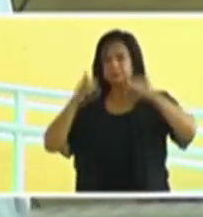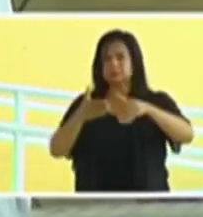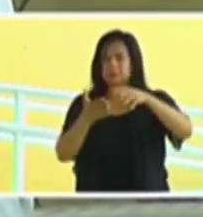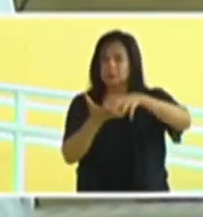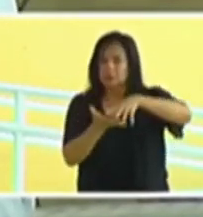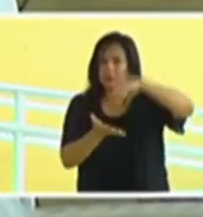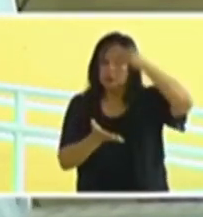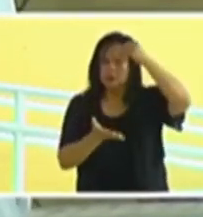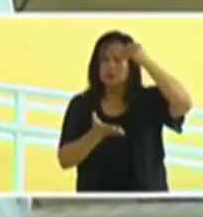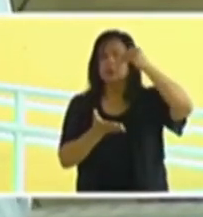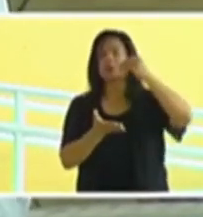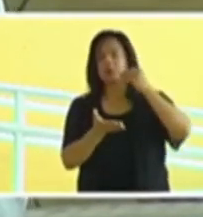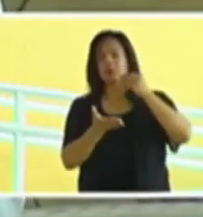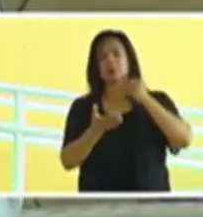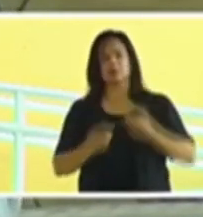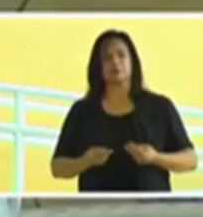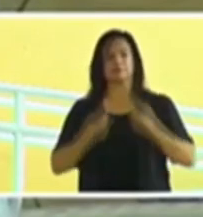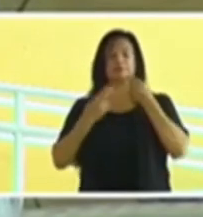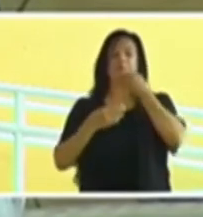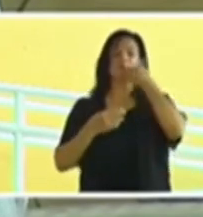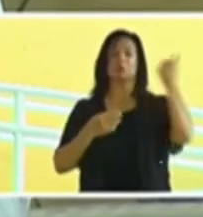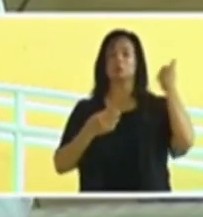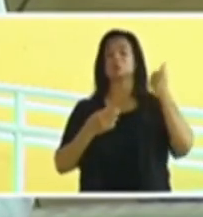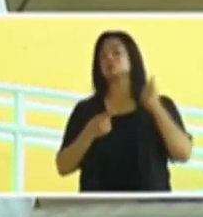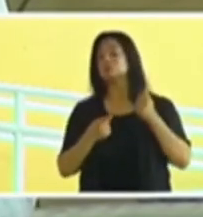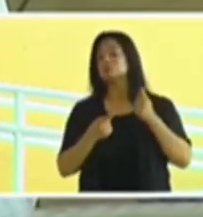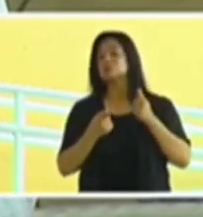aprender, a vivir mejor.